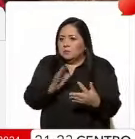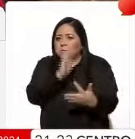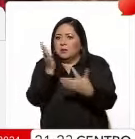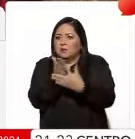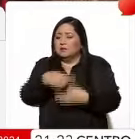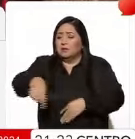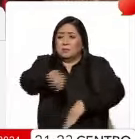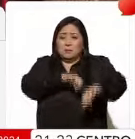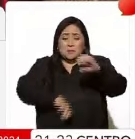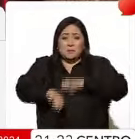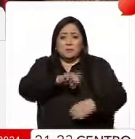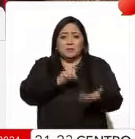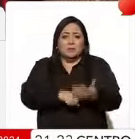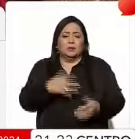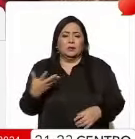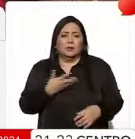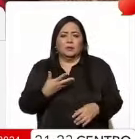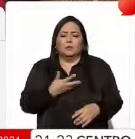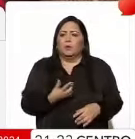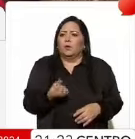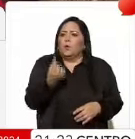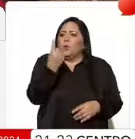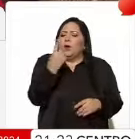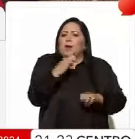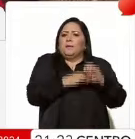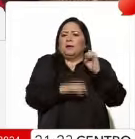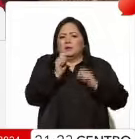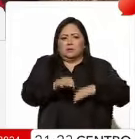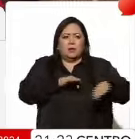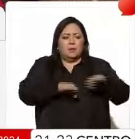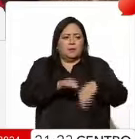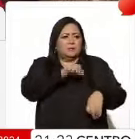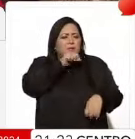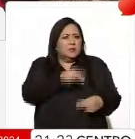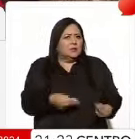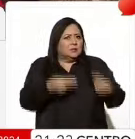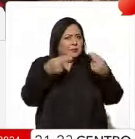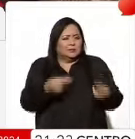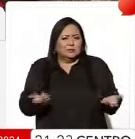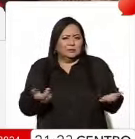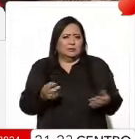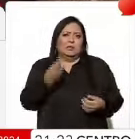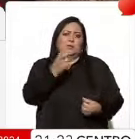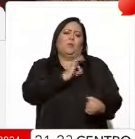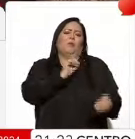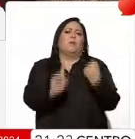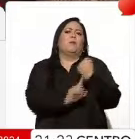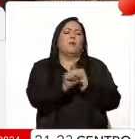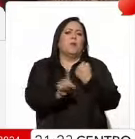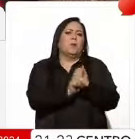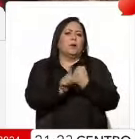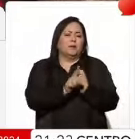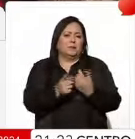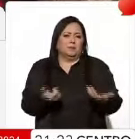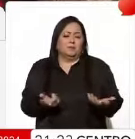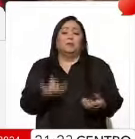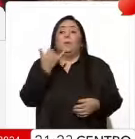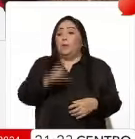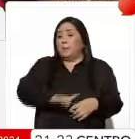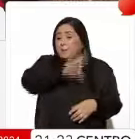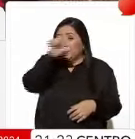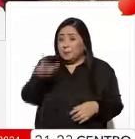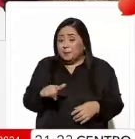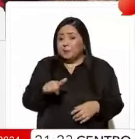sus empleados tengan al menos un empleado trabajando en el mismo negocio. Imagínense los conflictos de intereses que están generados ahí. Y